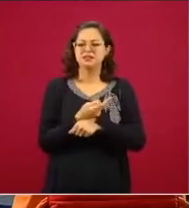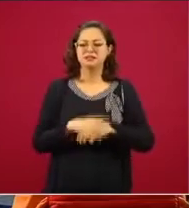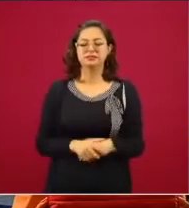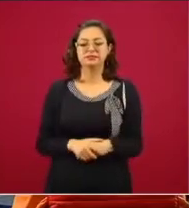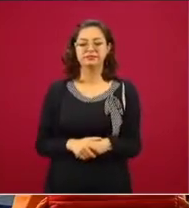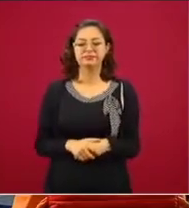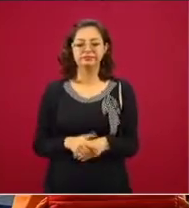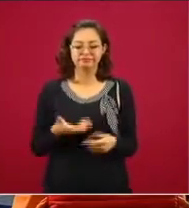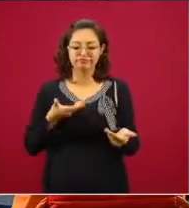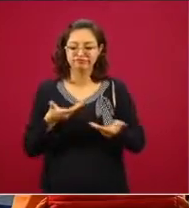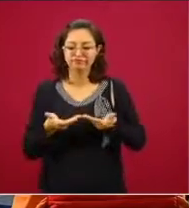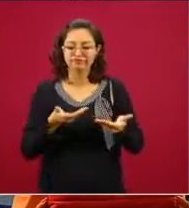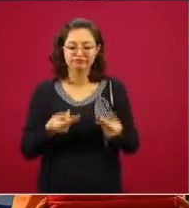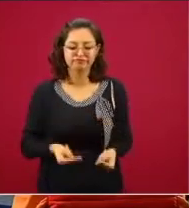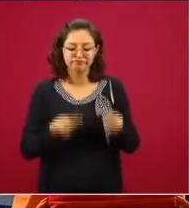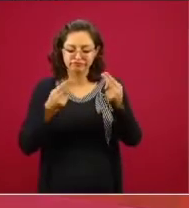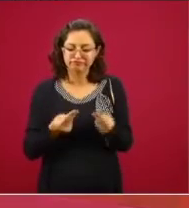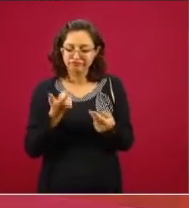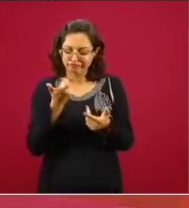Se negociaba.